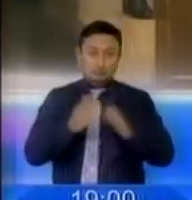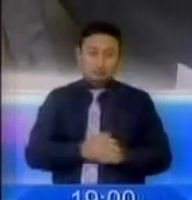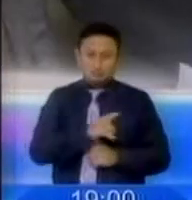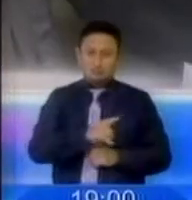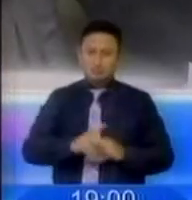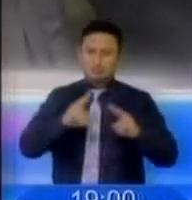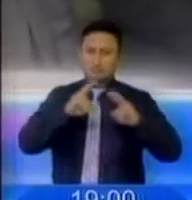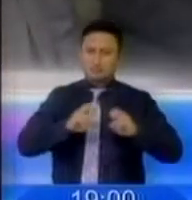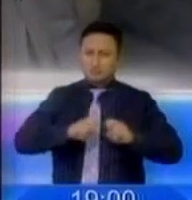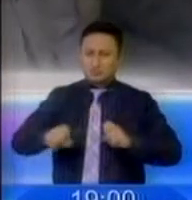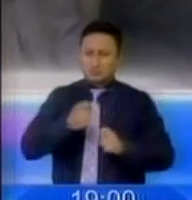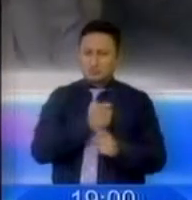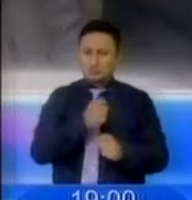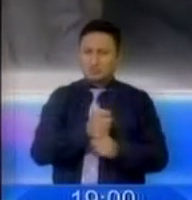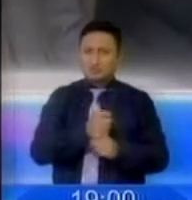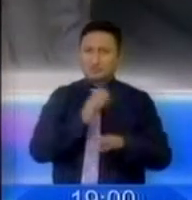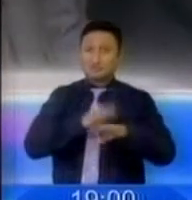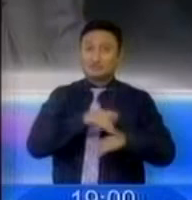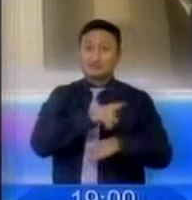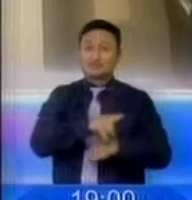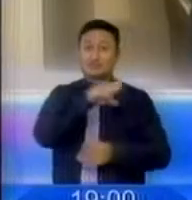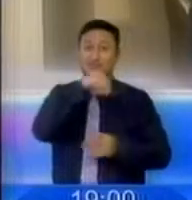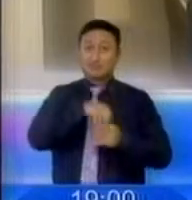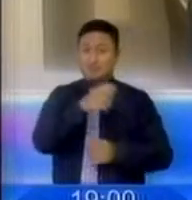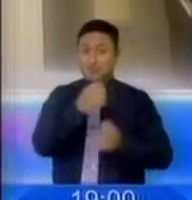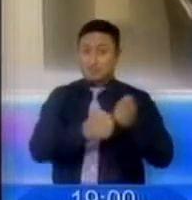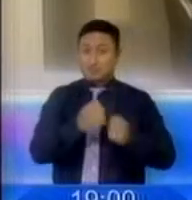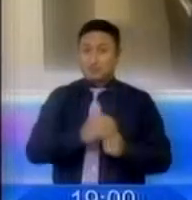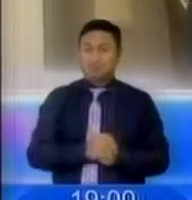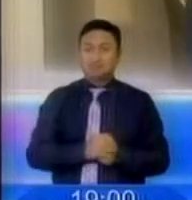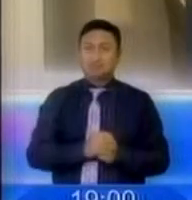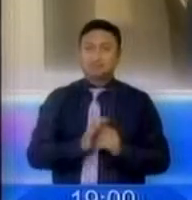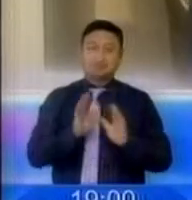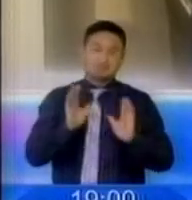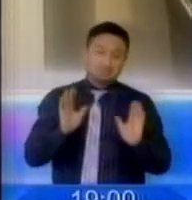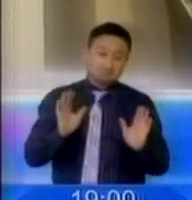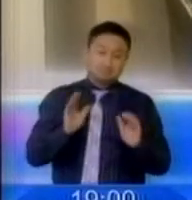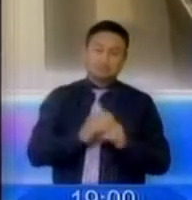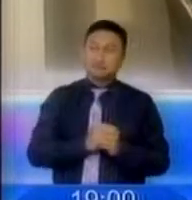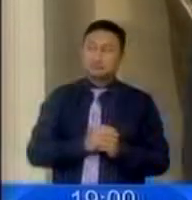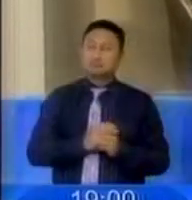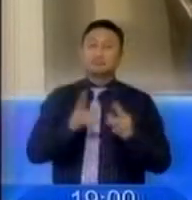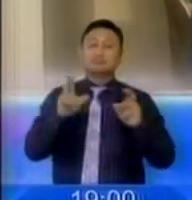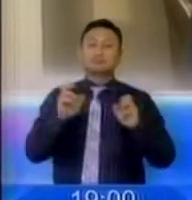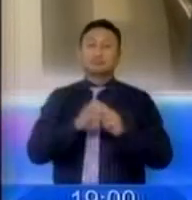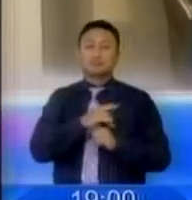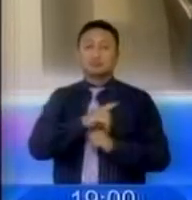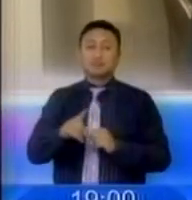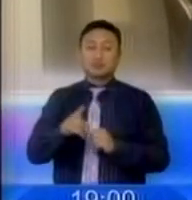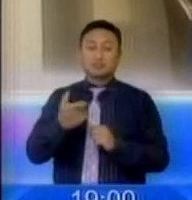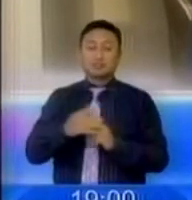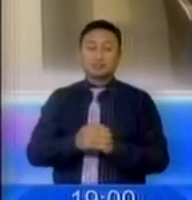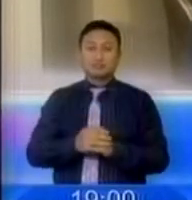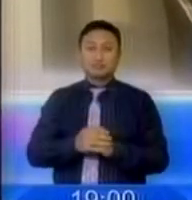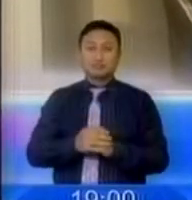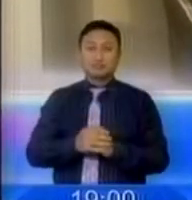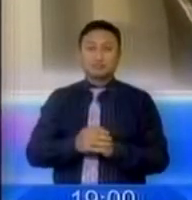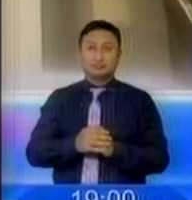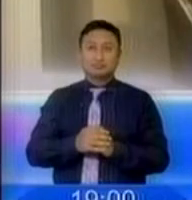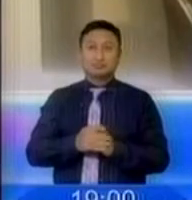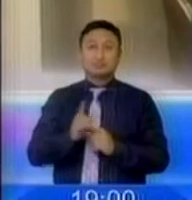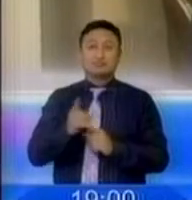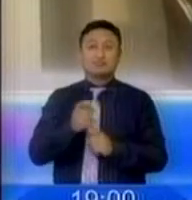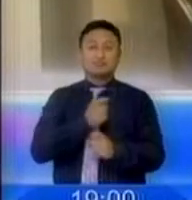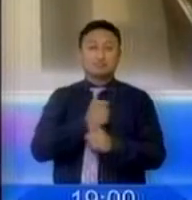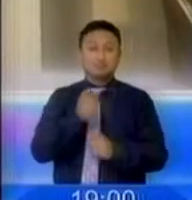presiones, ya que se estarían cometiendo delitos. ¿Sería algún tipo de delito relacionado o ya sea al fraude procesal o hay delitos relativos a la